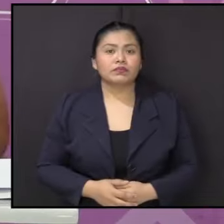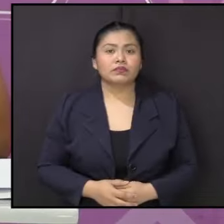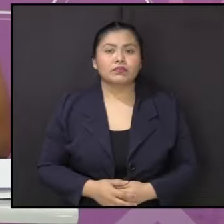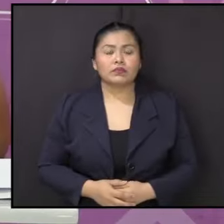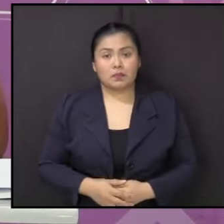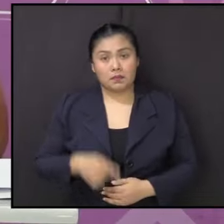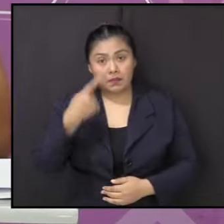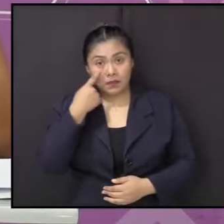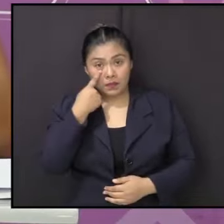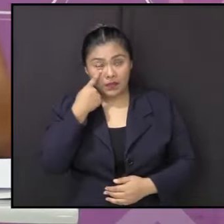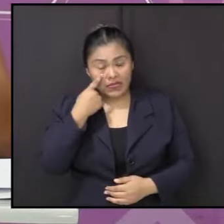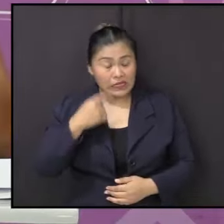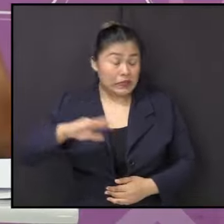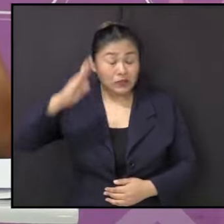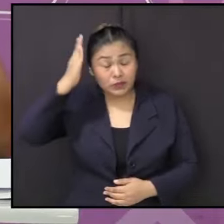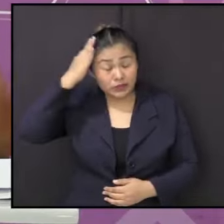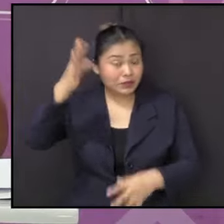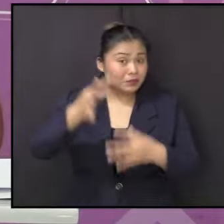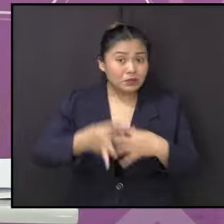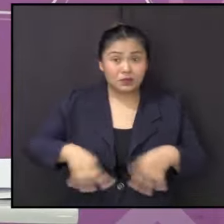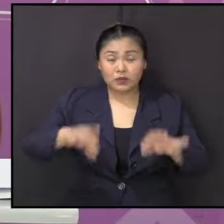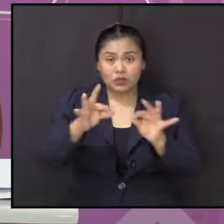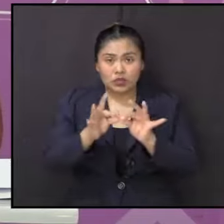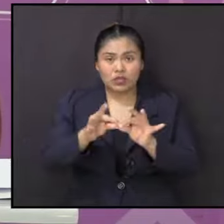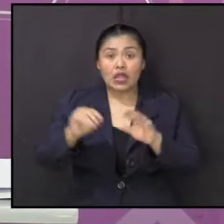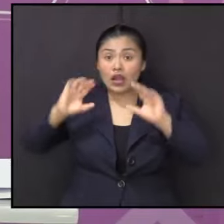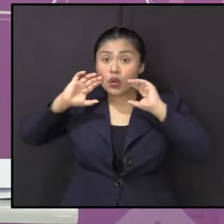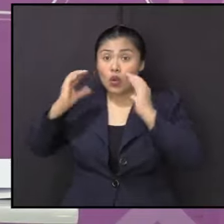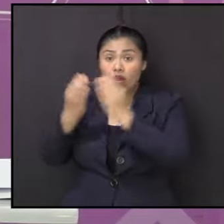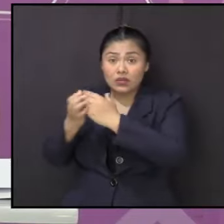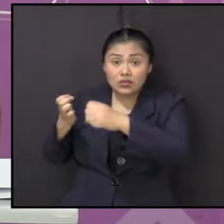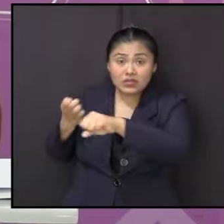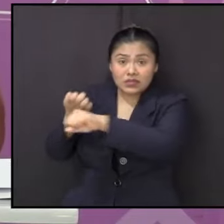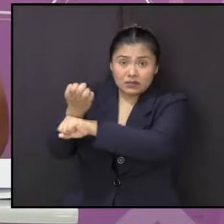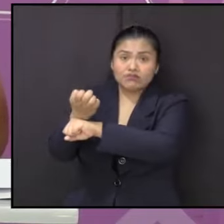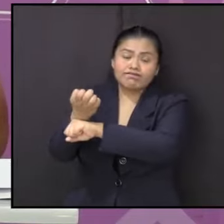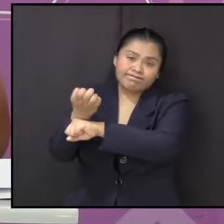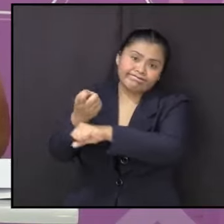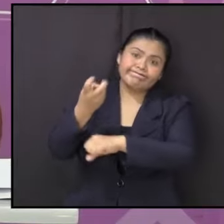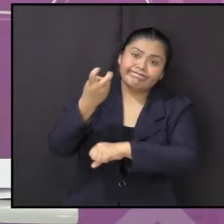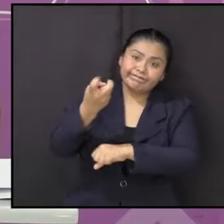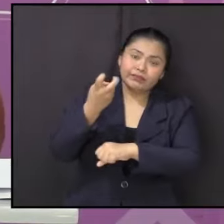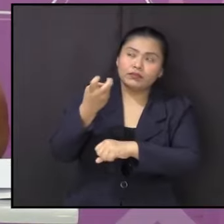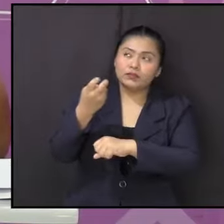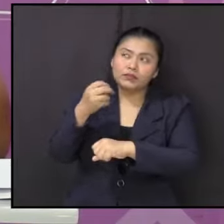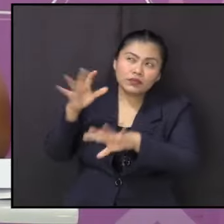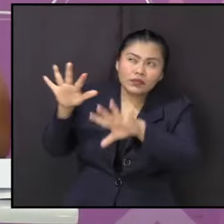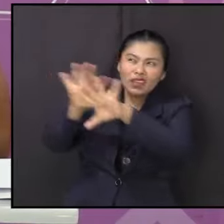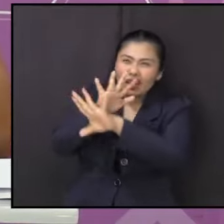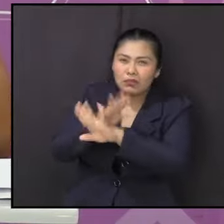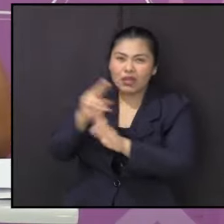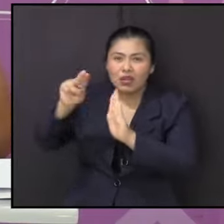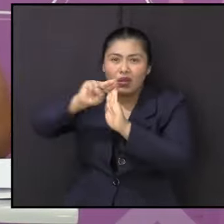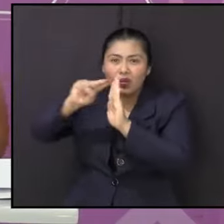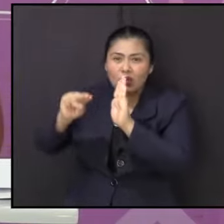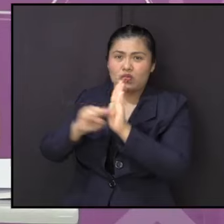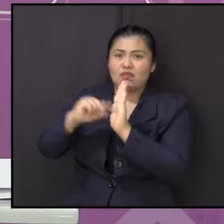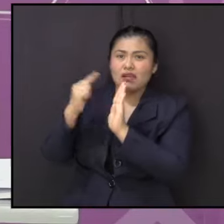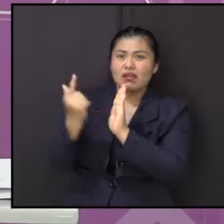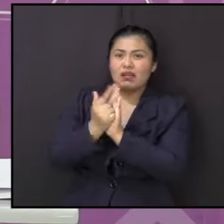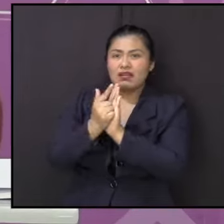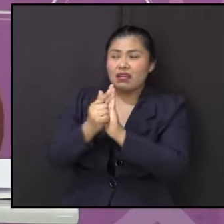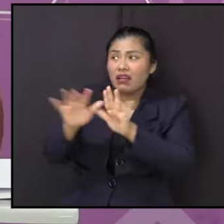que entendemos es que ya hay una normatividad en el Congreso del Estado. Lo que hacemos con la normatividad, o lo que tienen que hacer los legisladores con la normatividad,